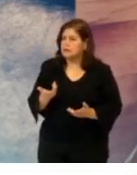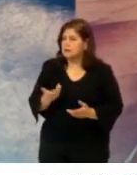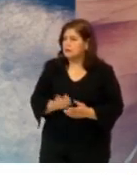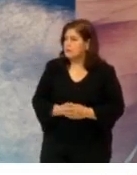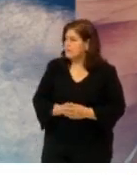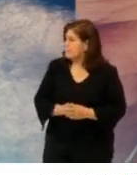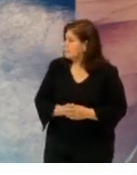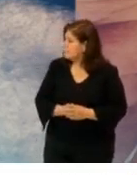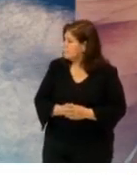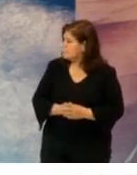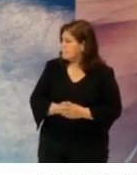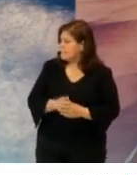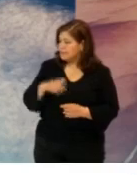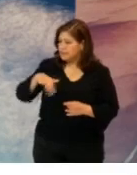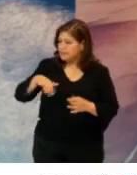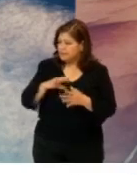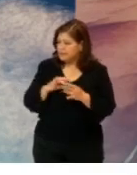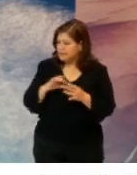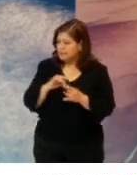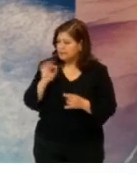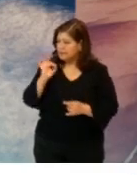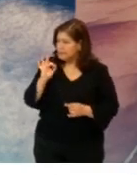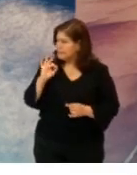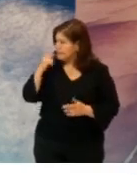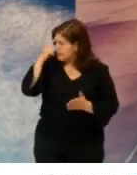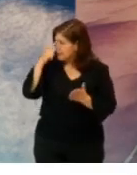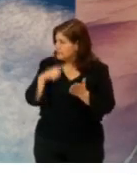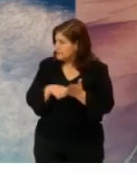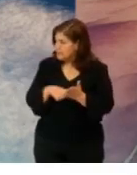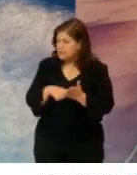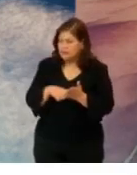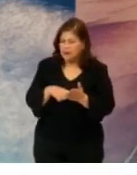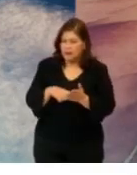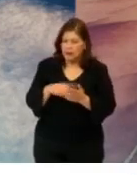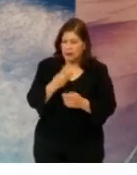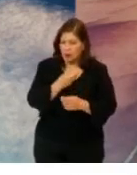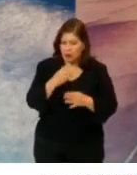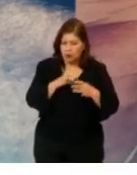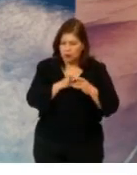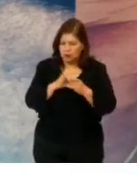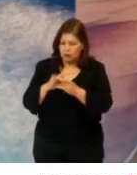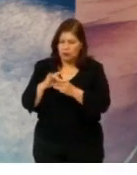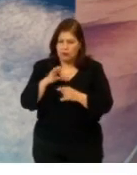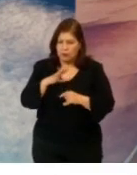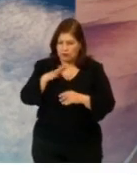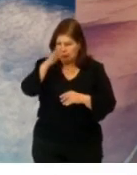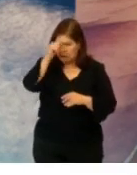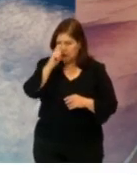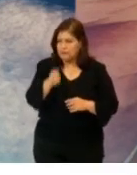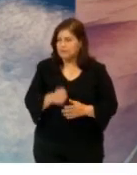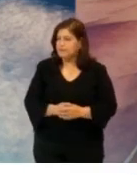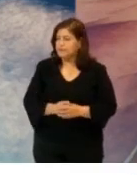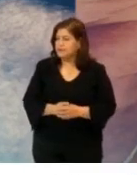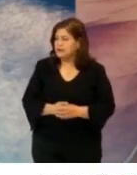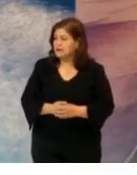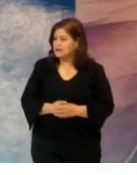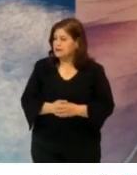resono mucho con tus palabras. Creo que vamos a estar muy alineados durante esta conversación. A ver.